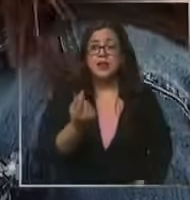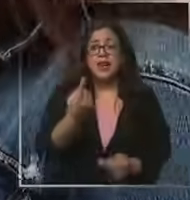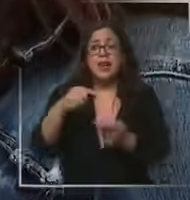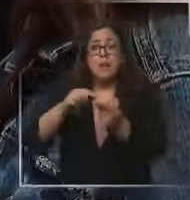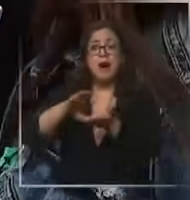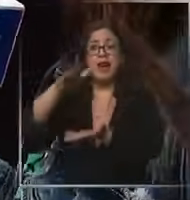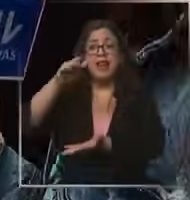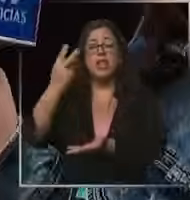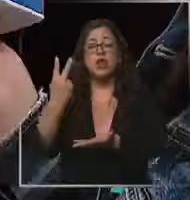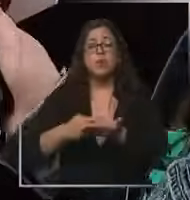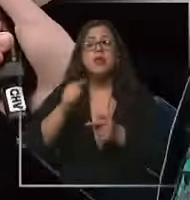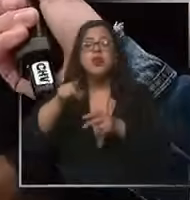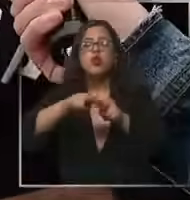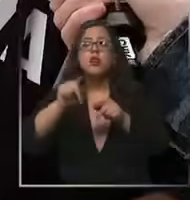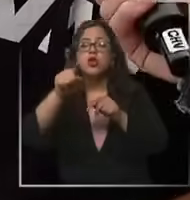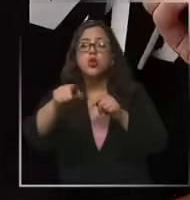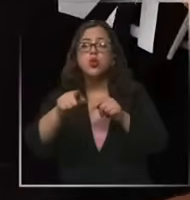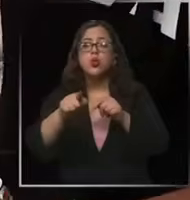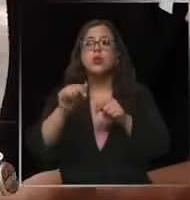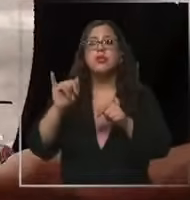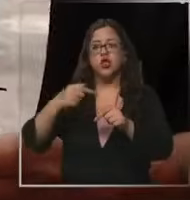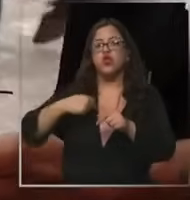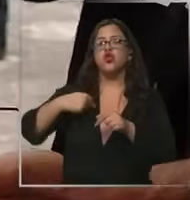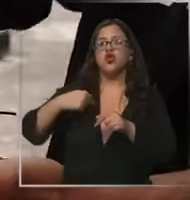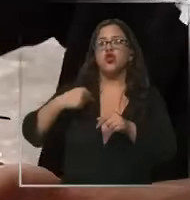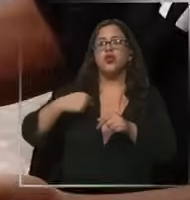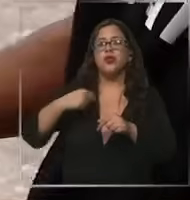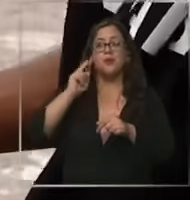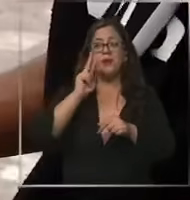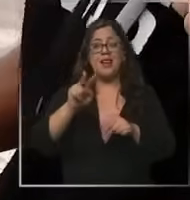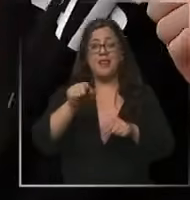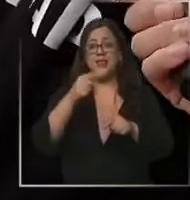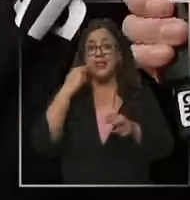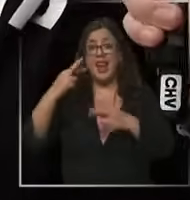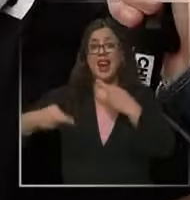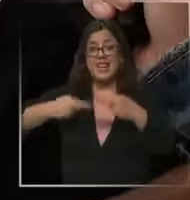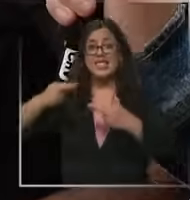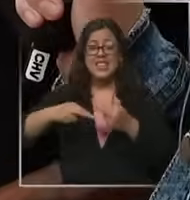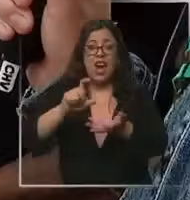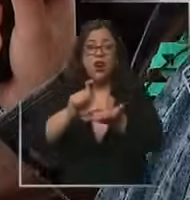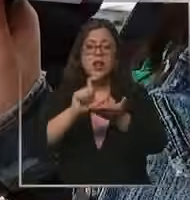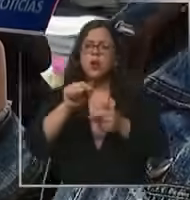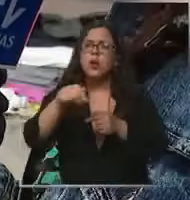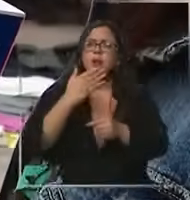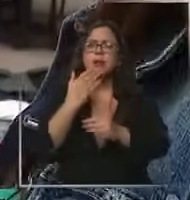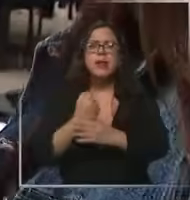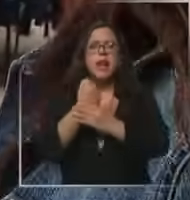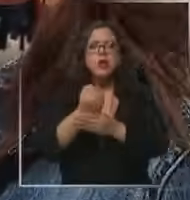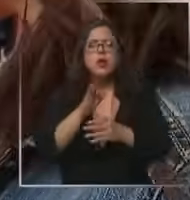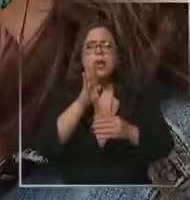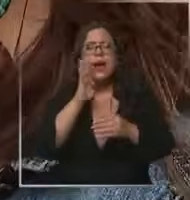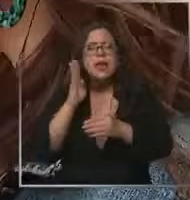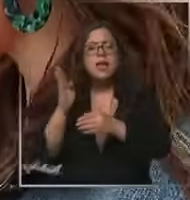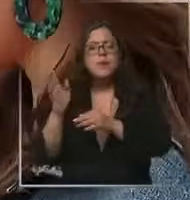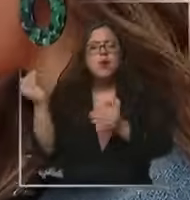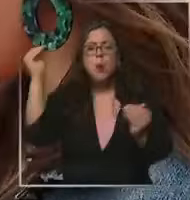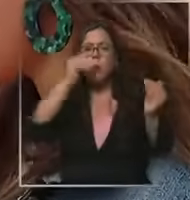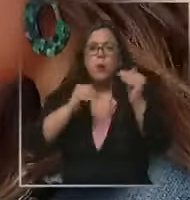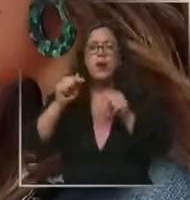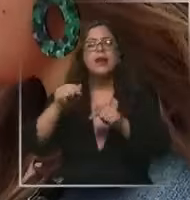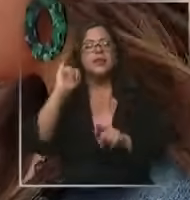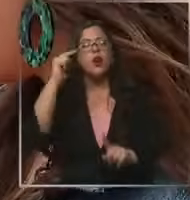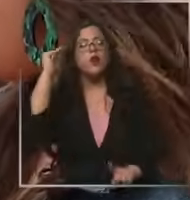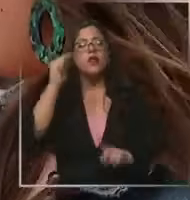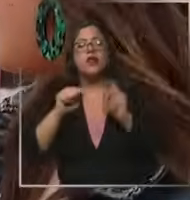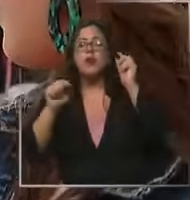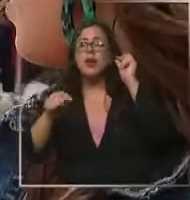¿Y eso todo lo hace usted? Con mis manos. Ahí están los instrumentos. Oiga, pero usted ayuda también acá a limpiar la playa, entonces. Esa es la idea, recojo